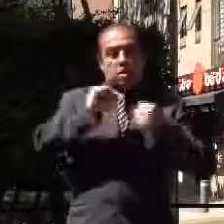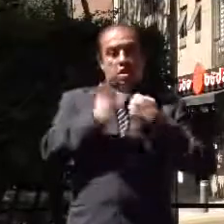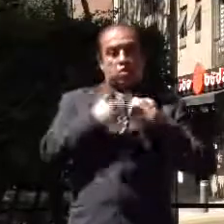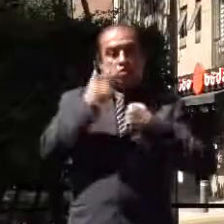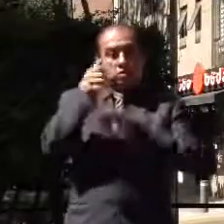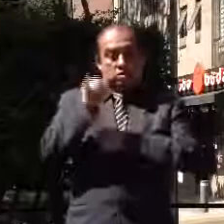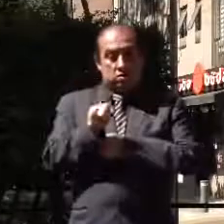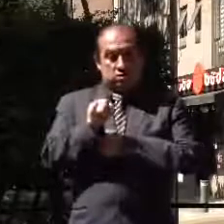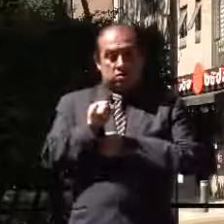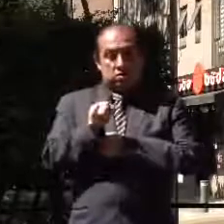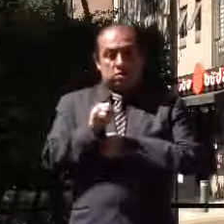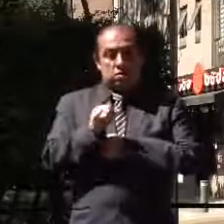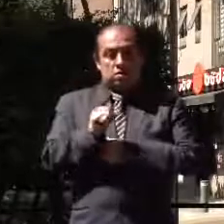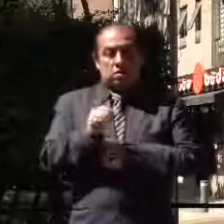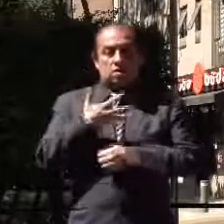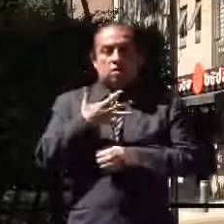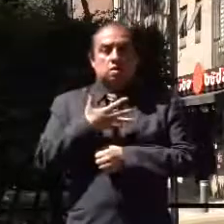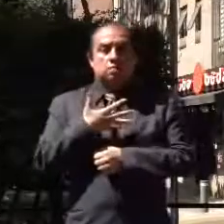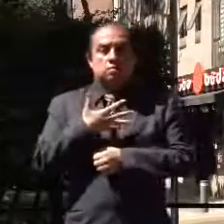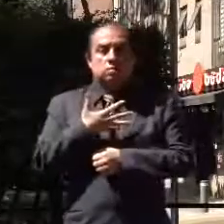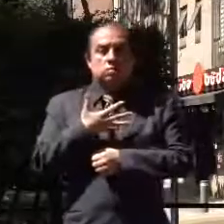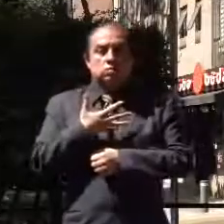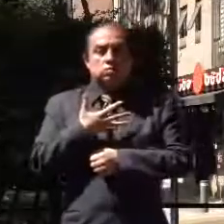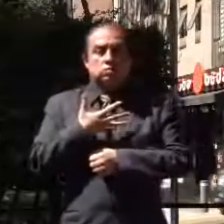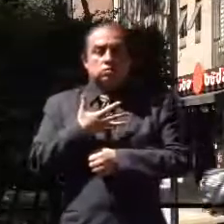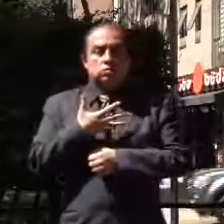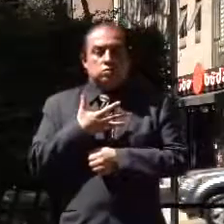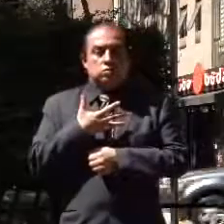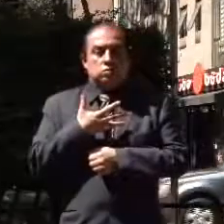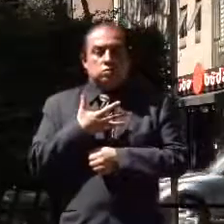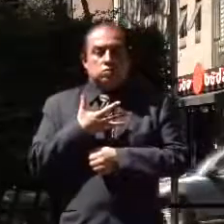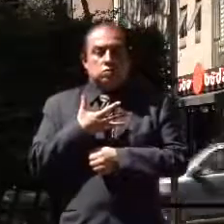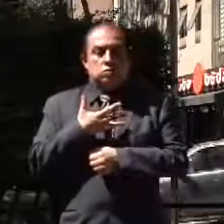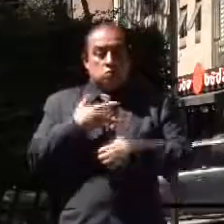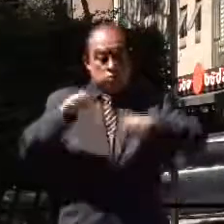manera, sería un cuerpo de operadores